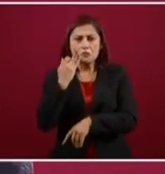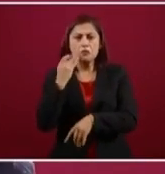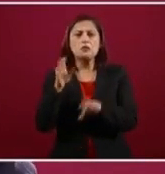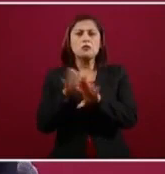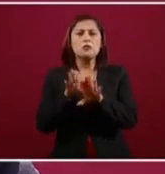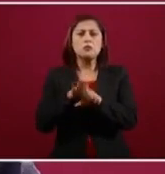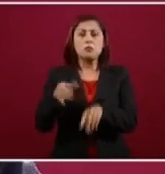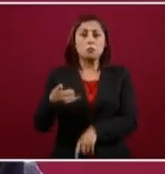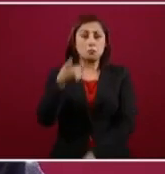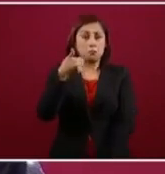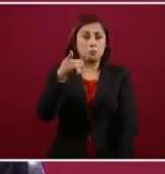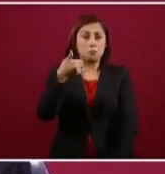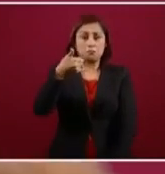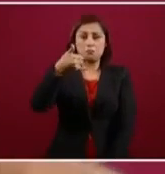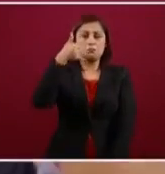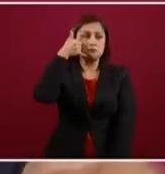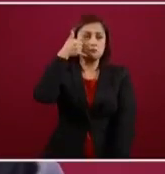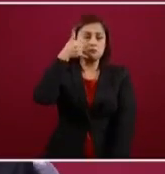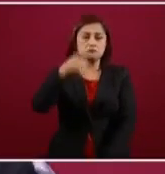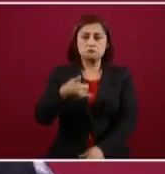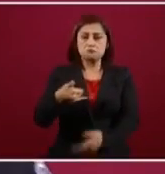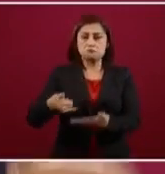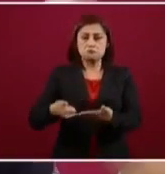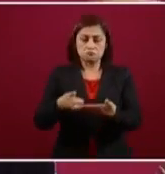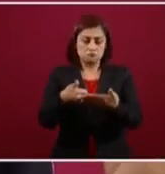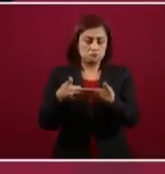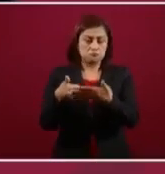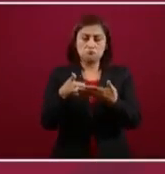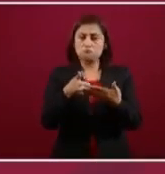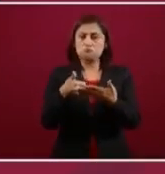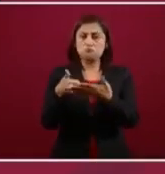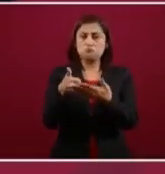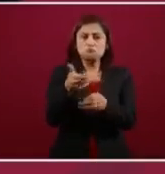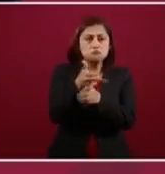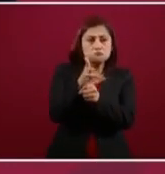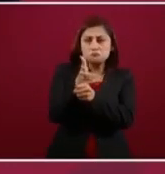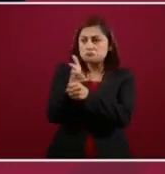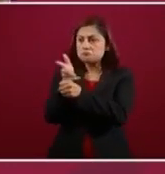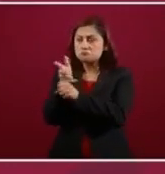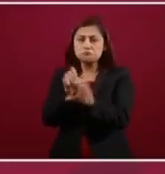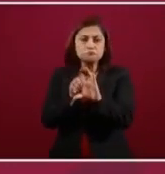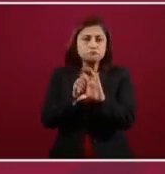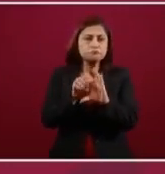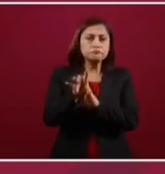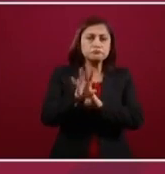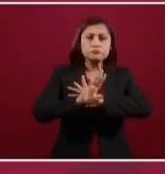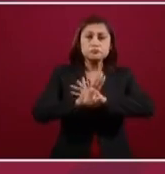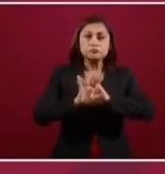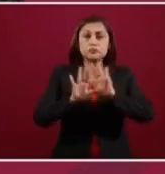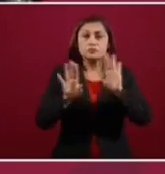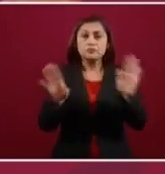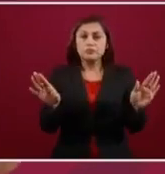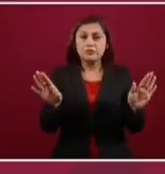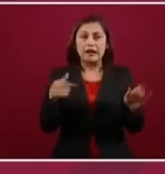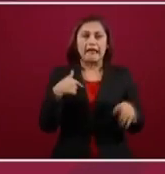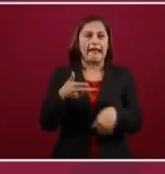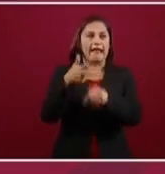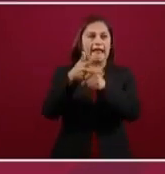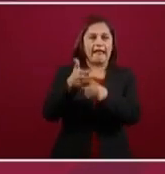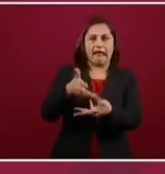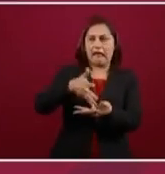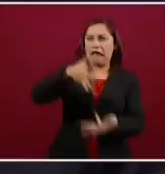teléfono y a grabar y a mandar. Por eso reconozco lo